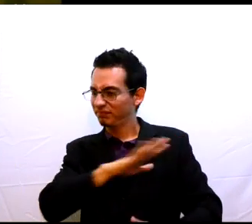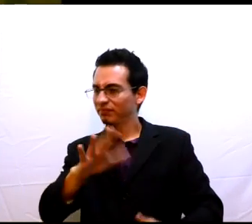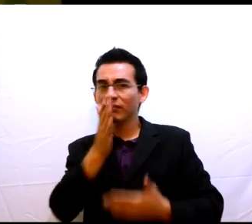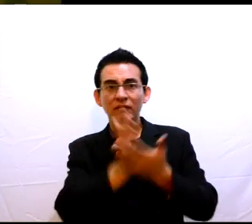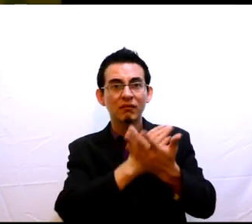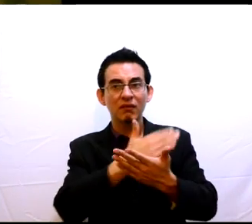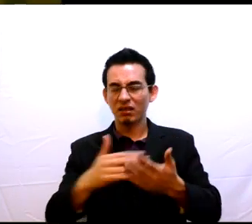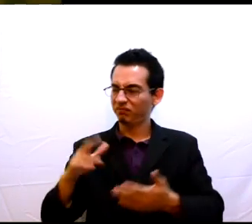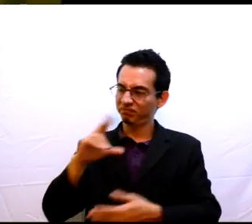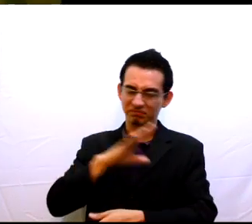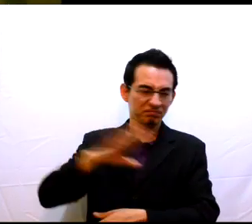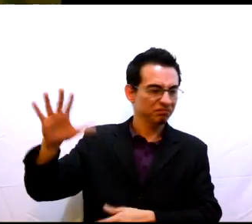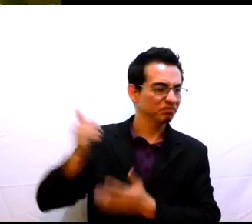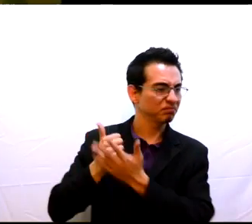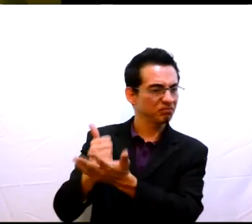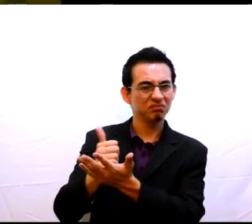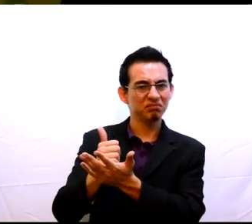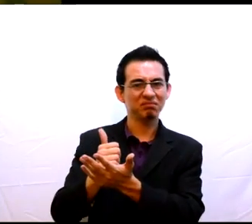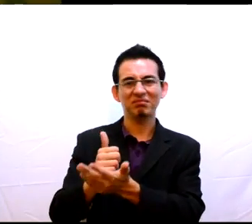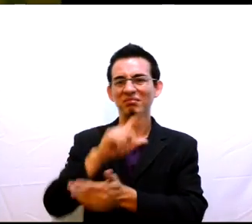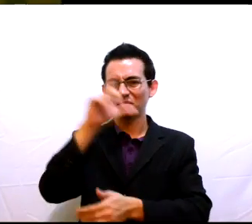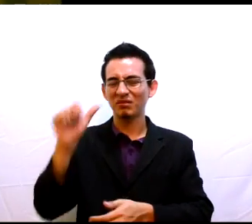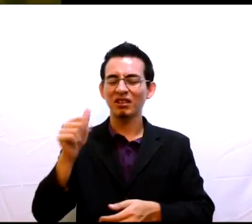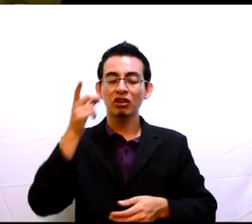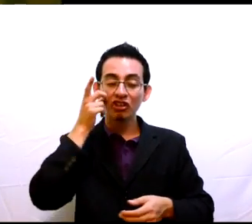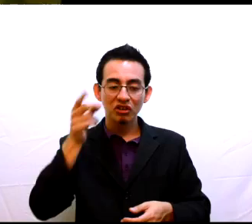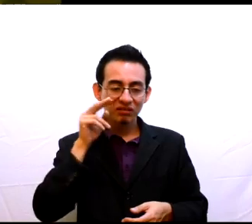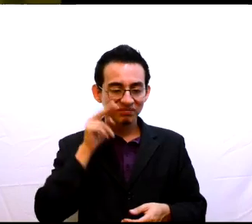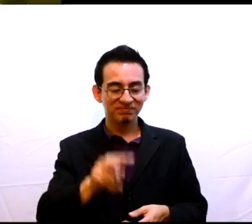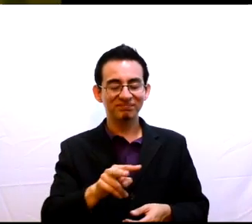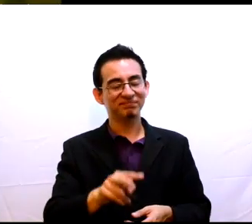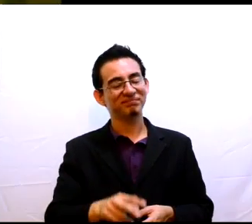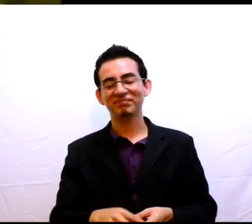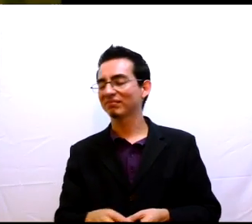y entonces puede venir la descalificación